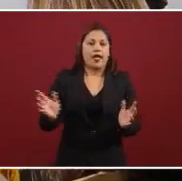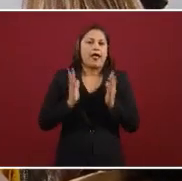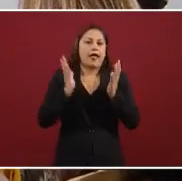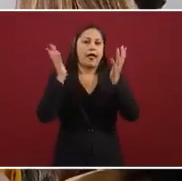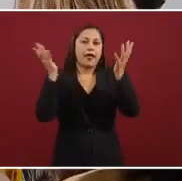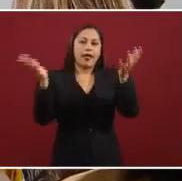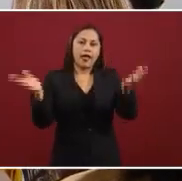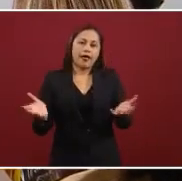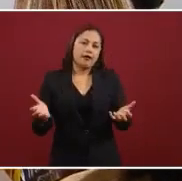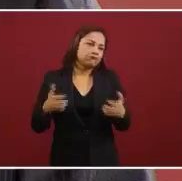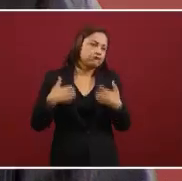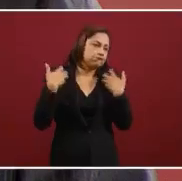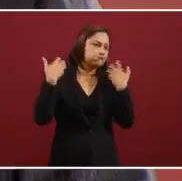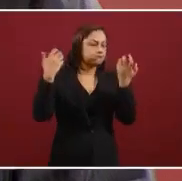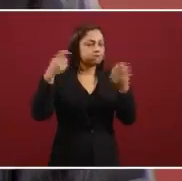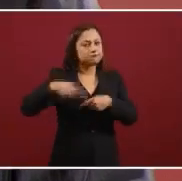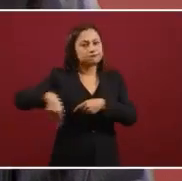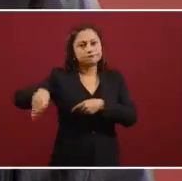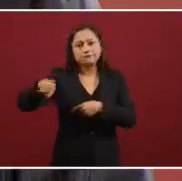que está